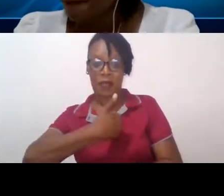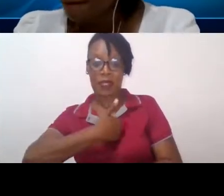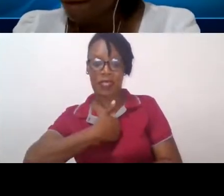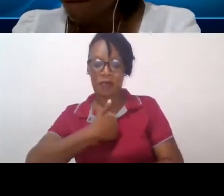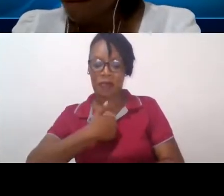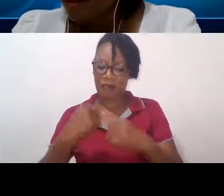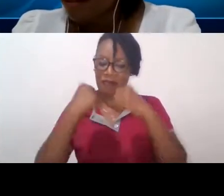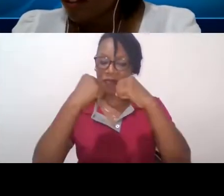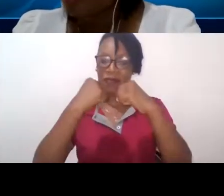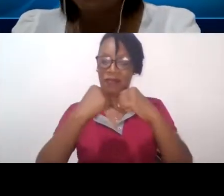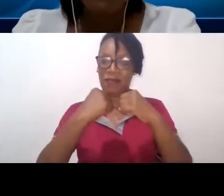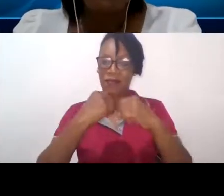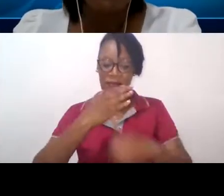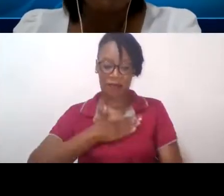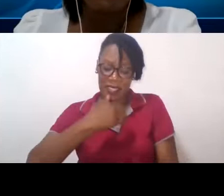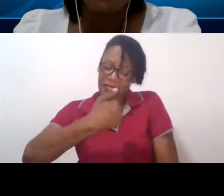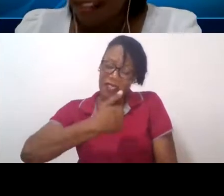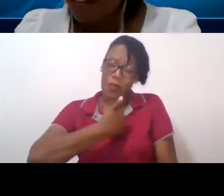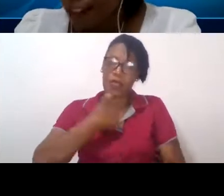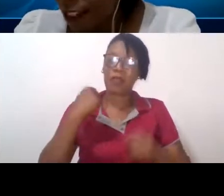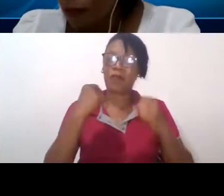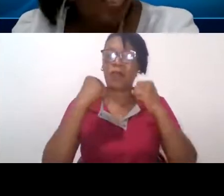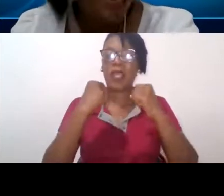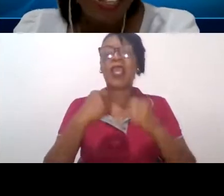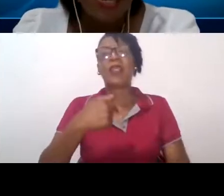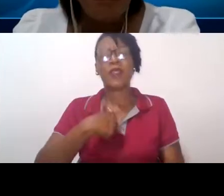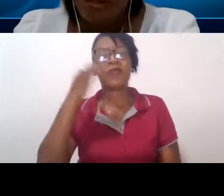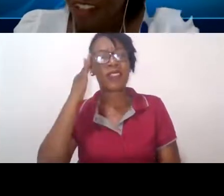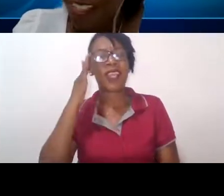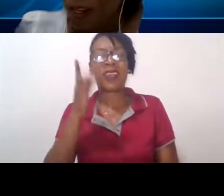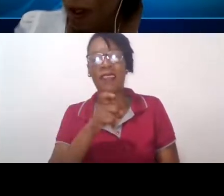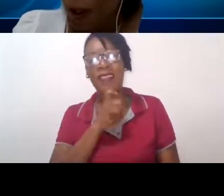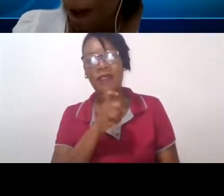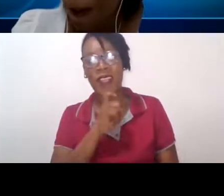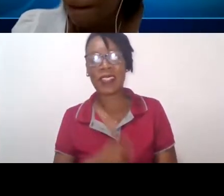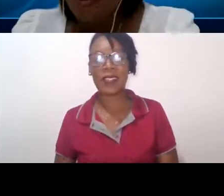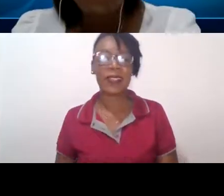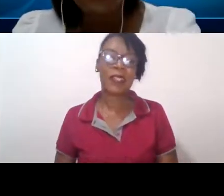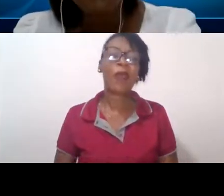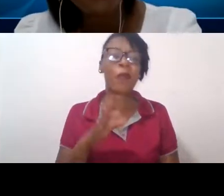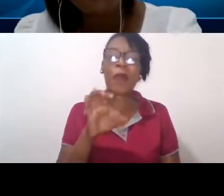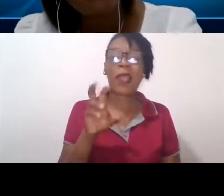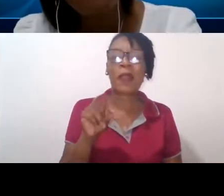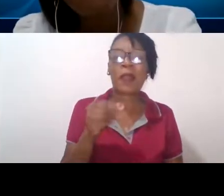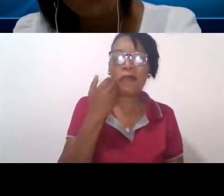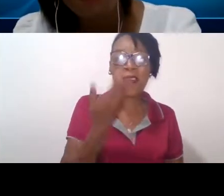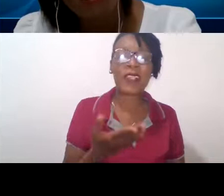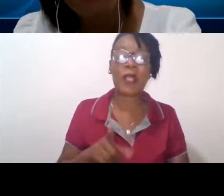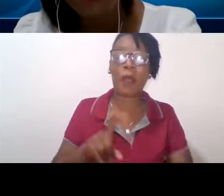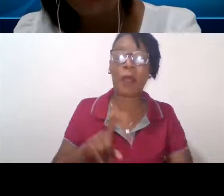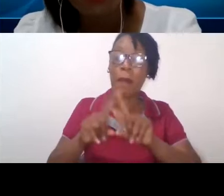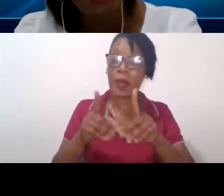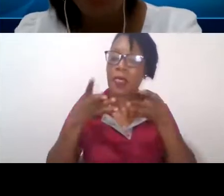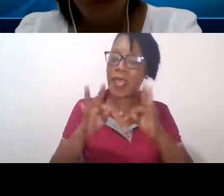vean. Yo sé que es difícil porque no la tenemos fácil, pero empecemos a hacer ese